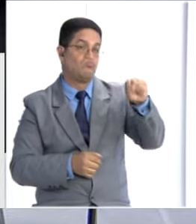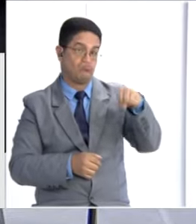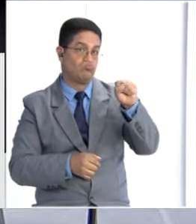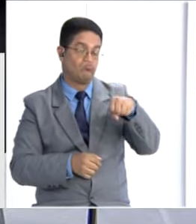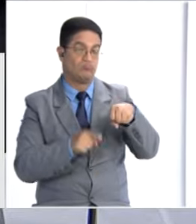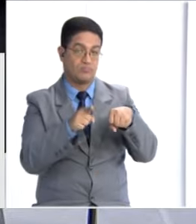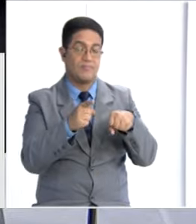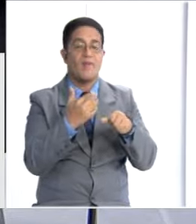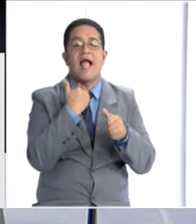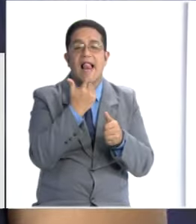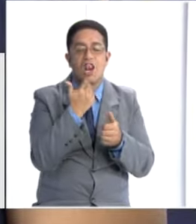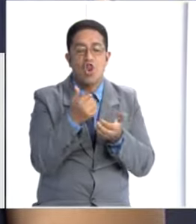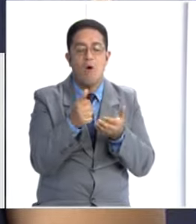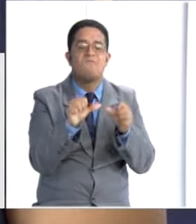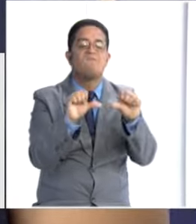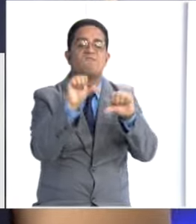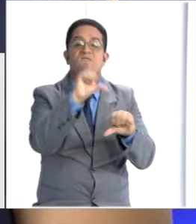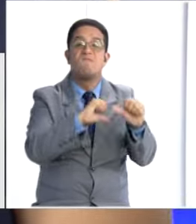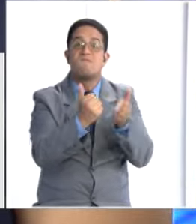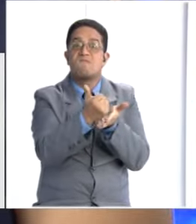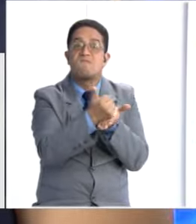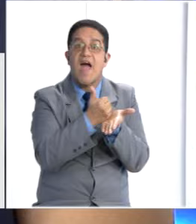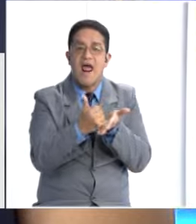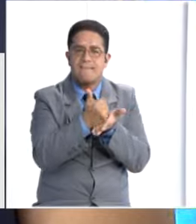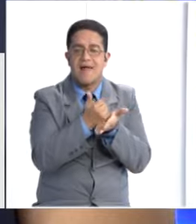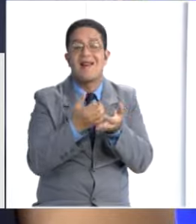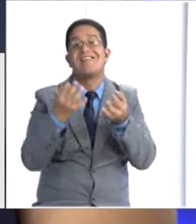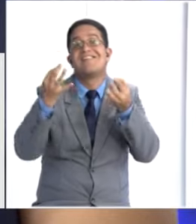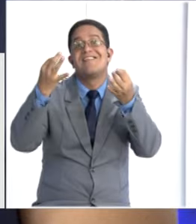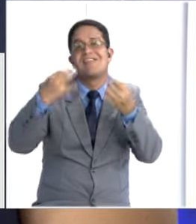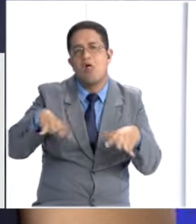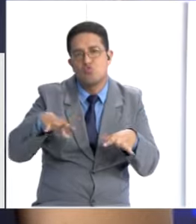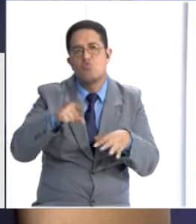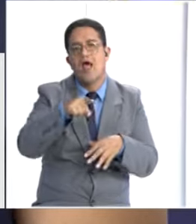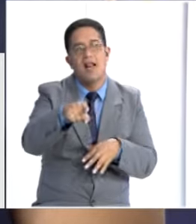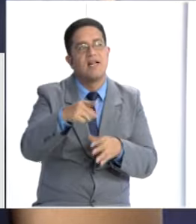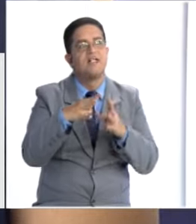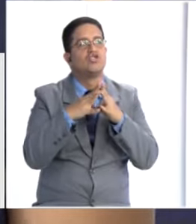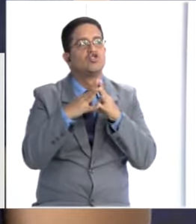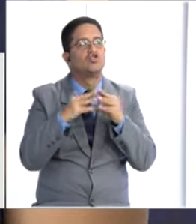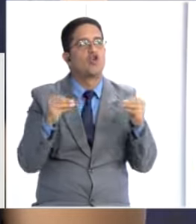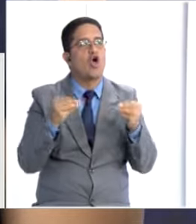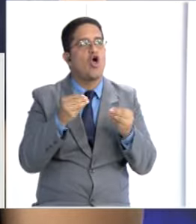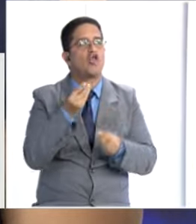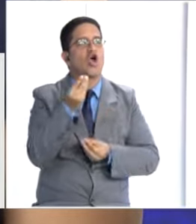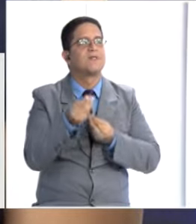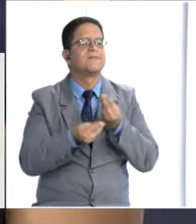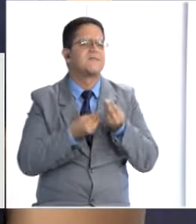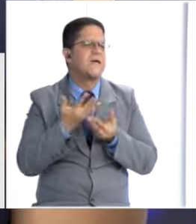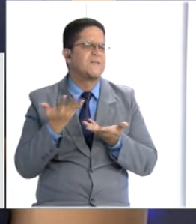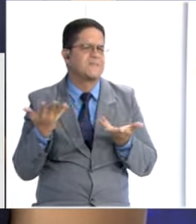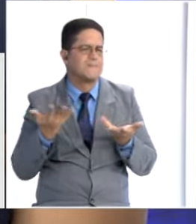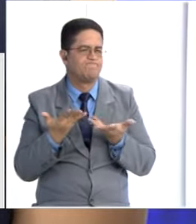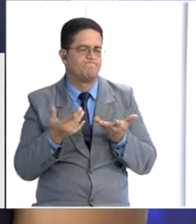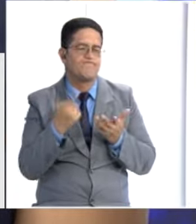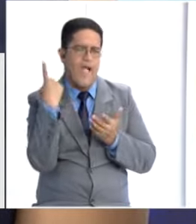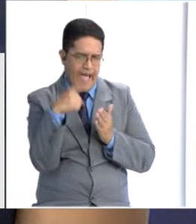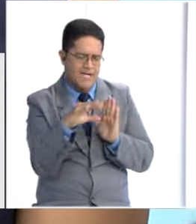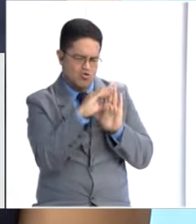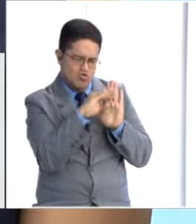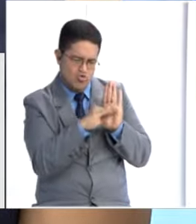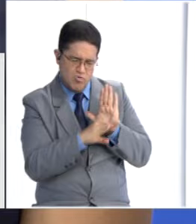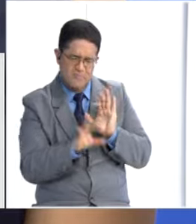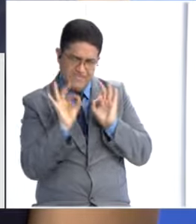productos farmacológicos naturales, pues todo se hace bajo estrictas normas,